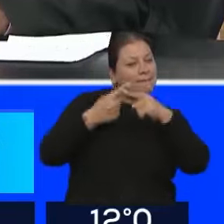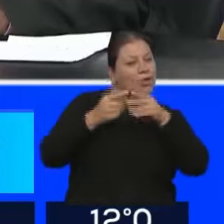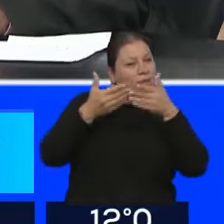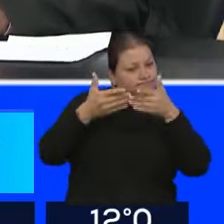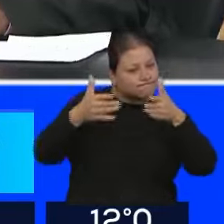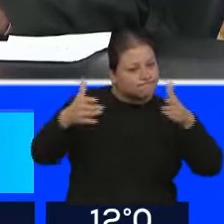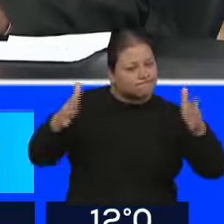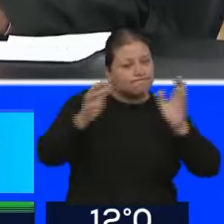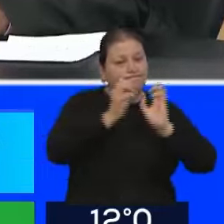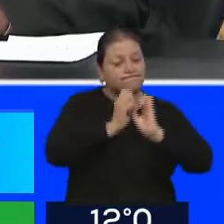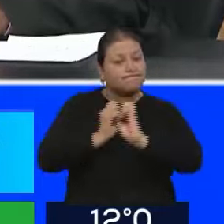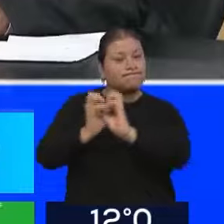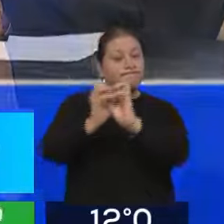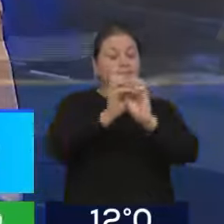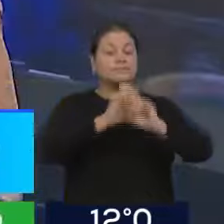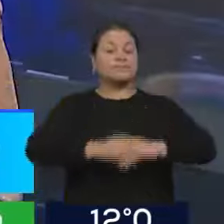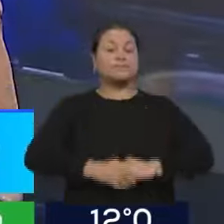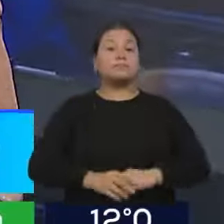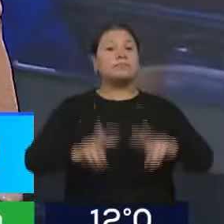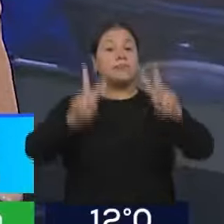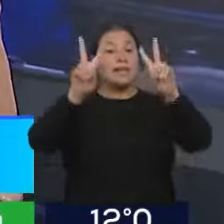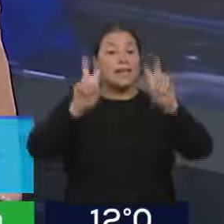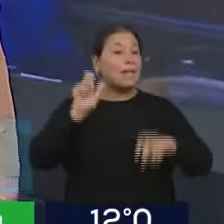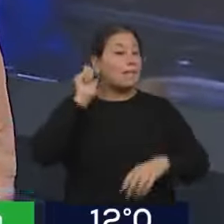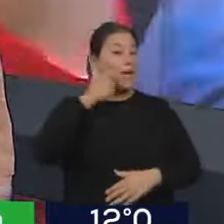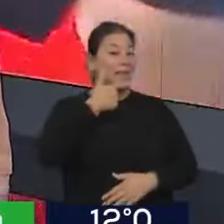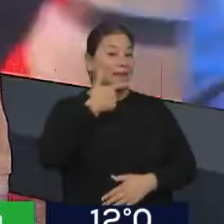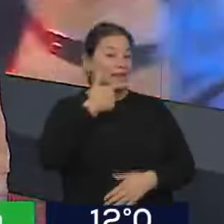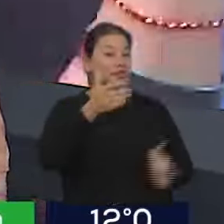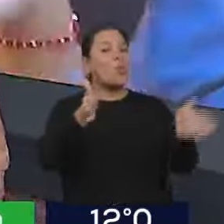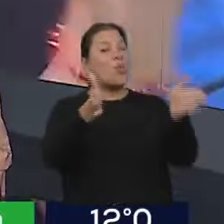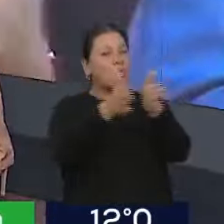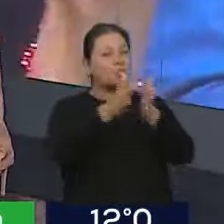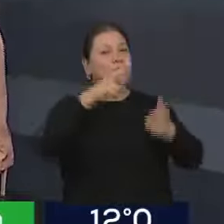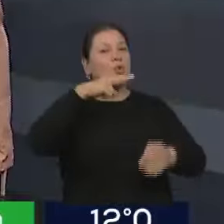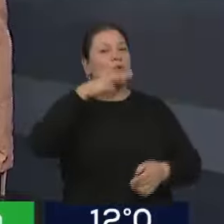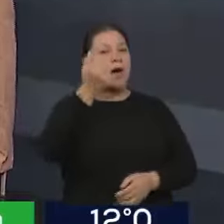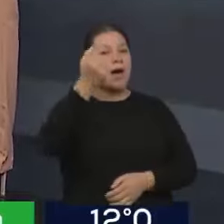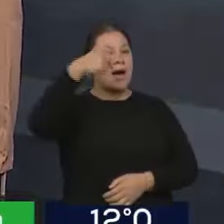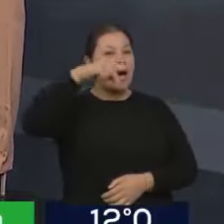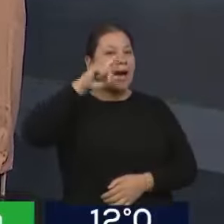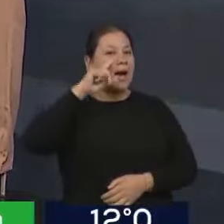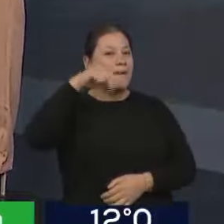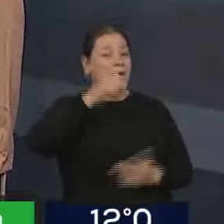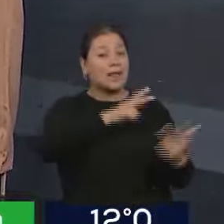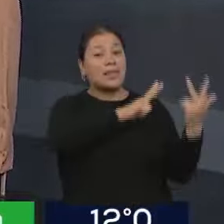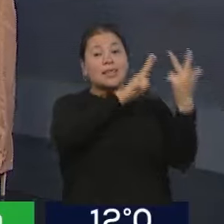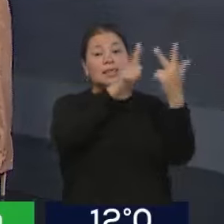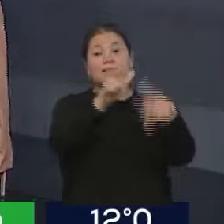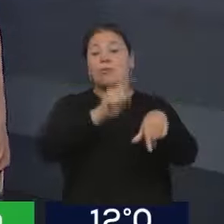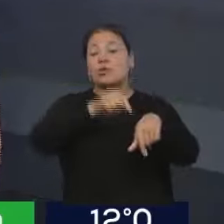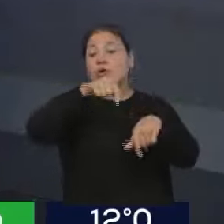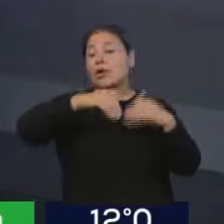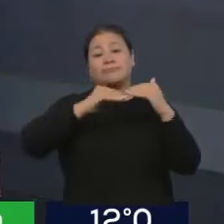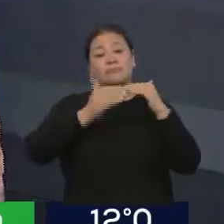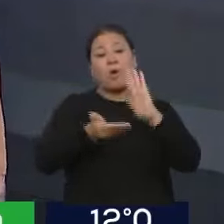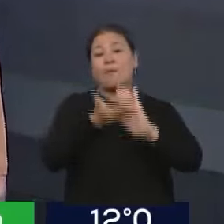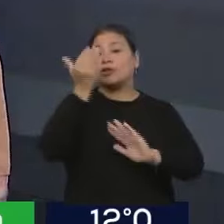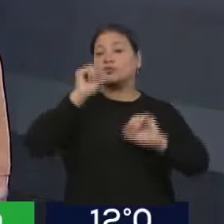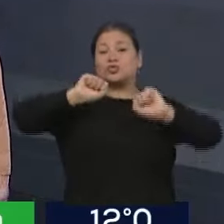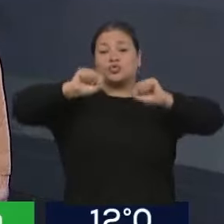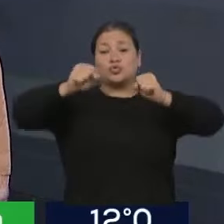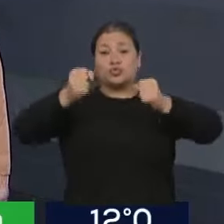decisiones. Porque si hablamos del gas y seguimos hablando con Marina Vitale del gas, debemos decir que por ahora esto. Los aumentos iban a ser en